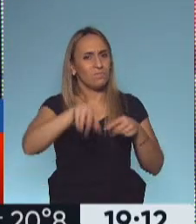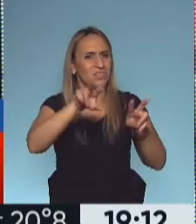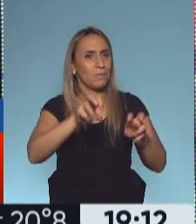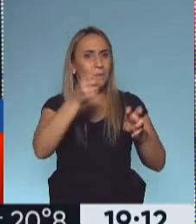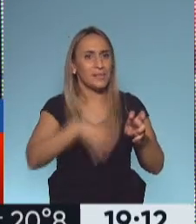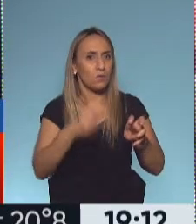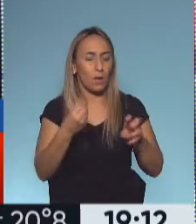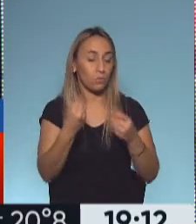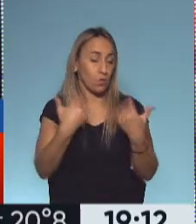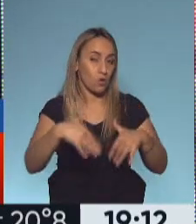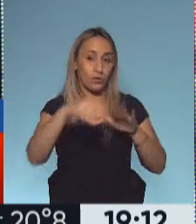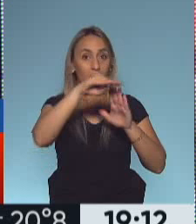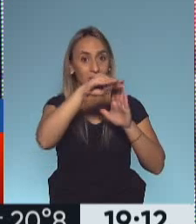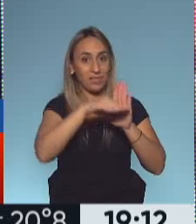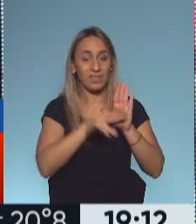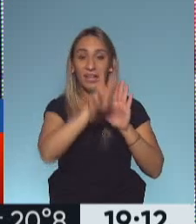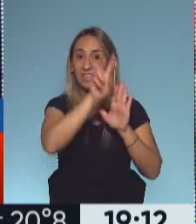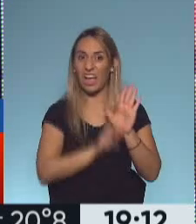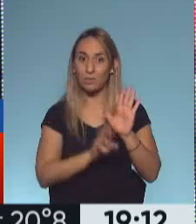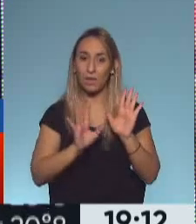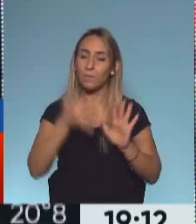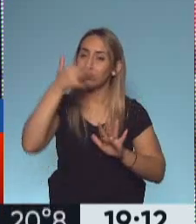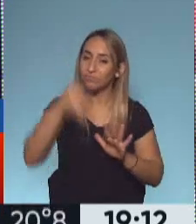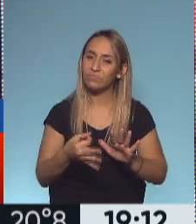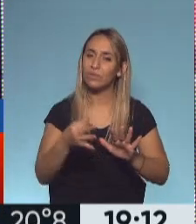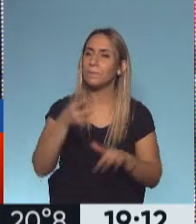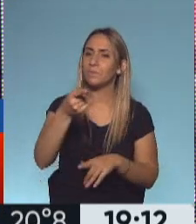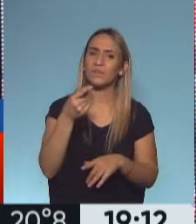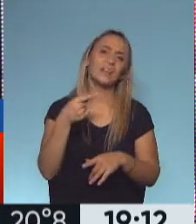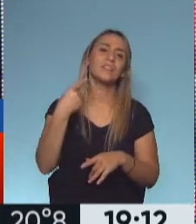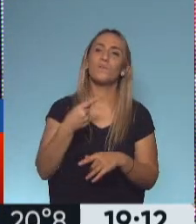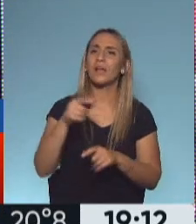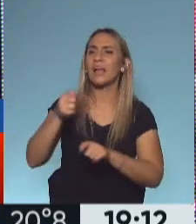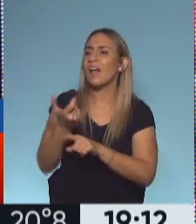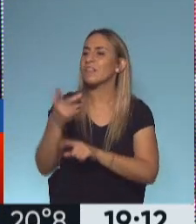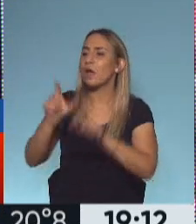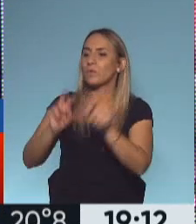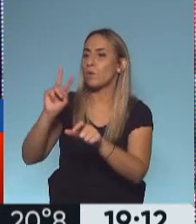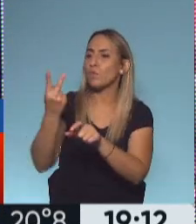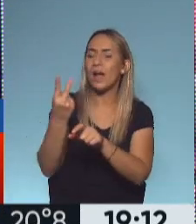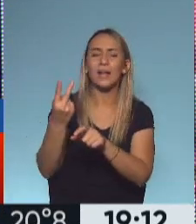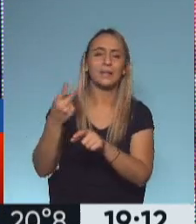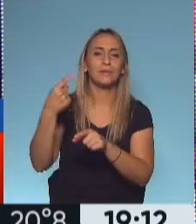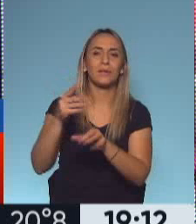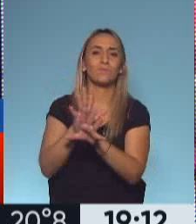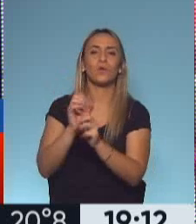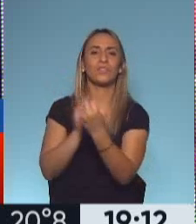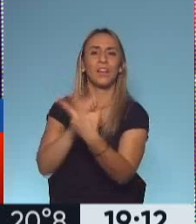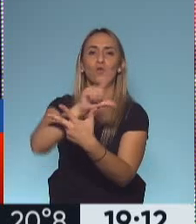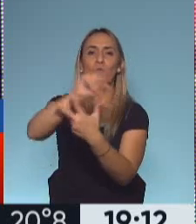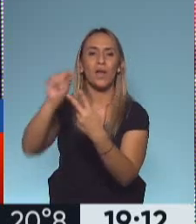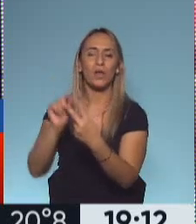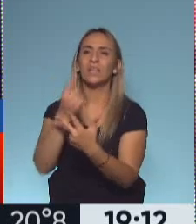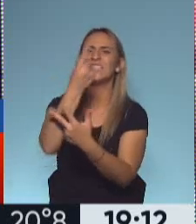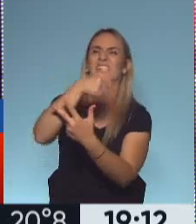tenés un dato, porque la verdad nunca hemos bajado de las 3 cifras de fallecimientos, ¿no? Ni siquiera cuando los casos eran